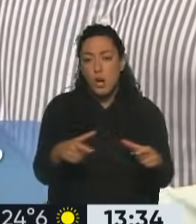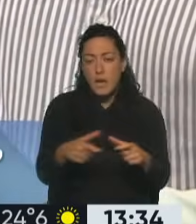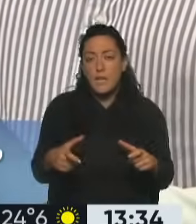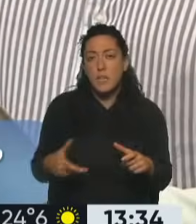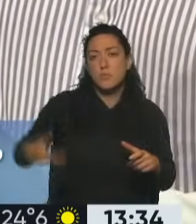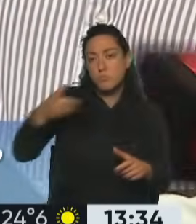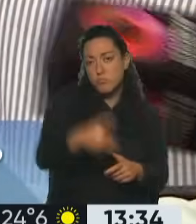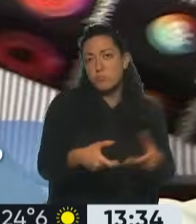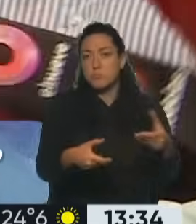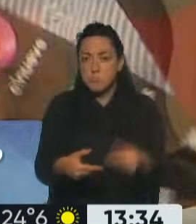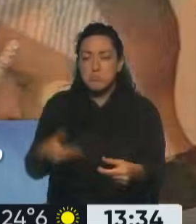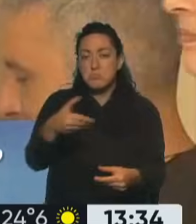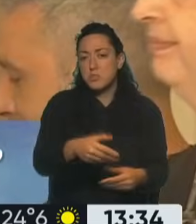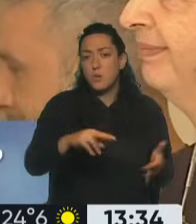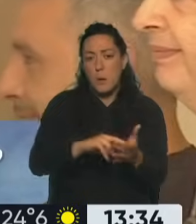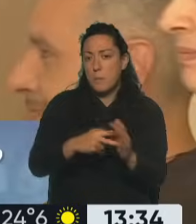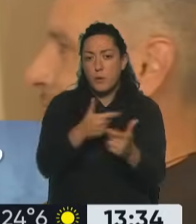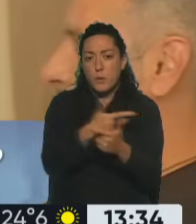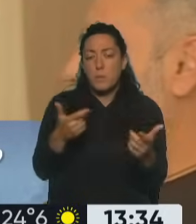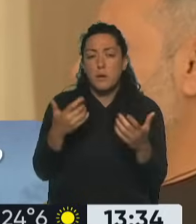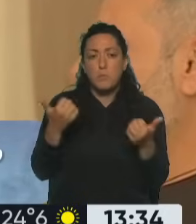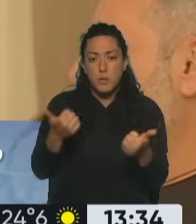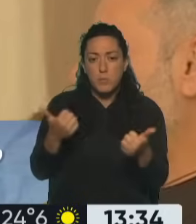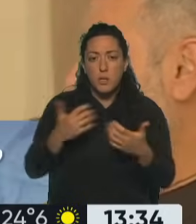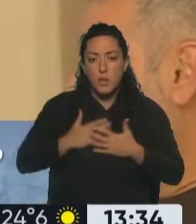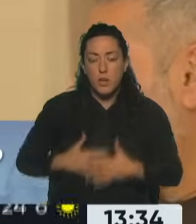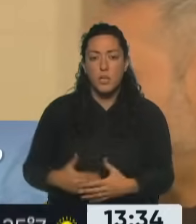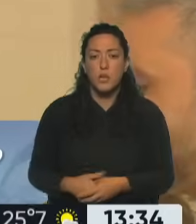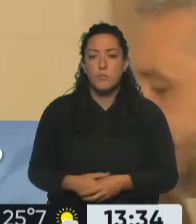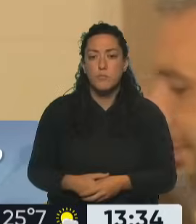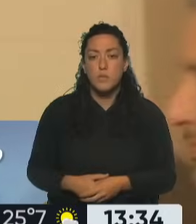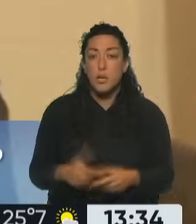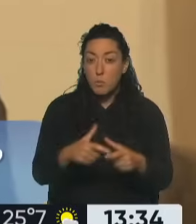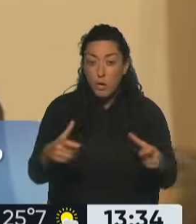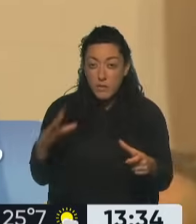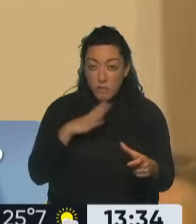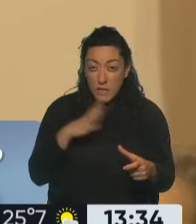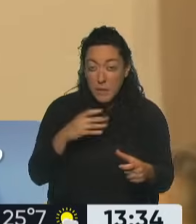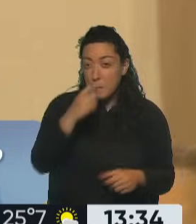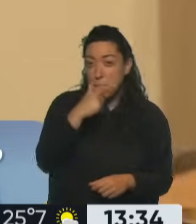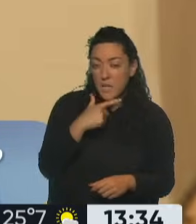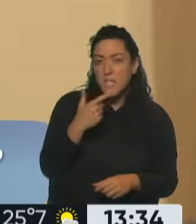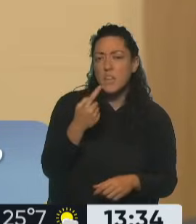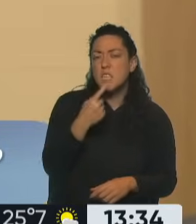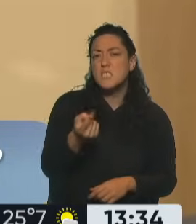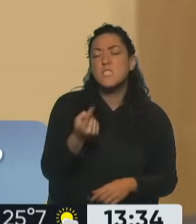que estamos bien, estamos tranquilos, está funcionando bien. Faltan boletas. Macri dijo que no